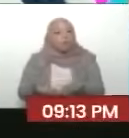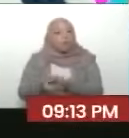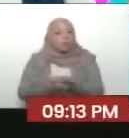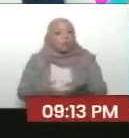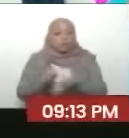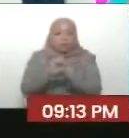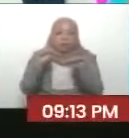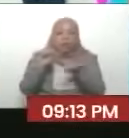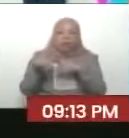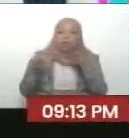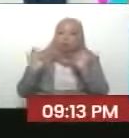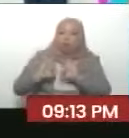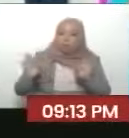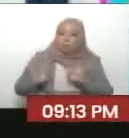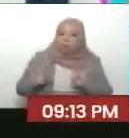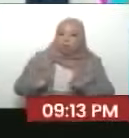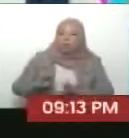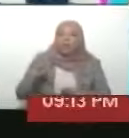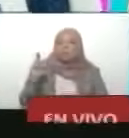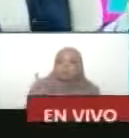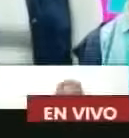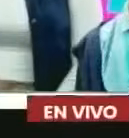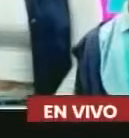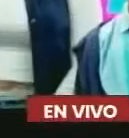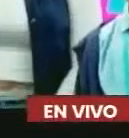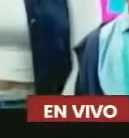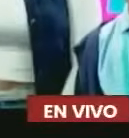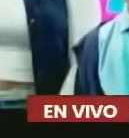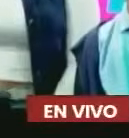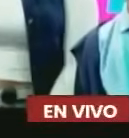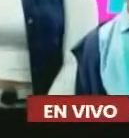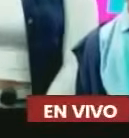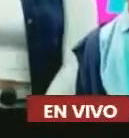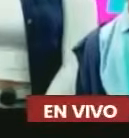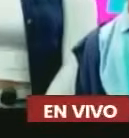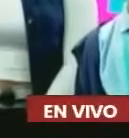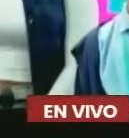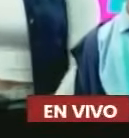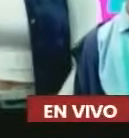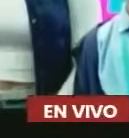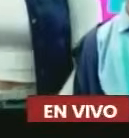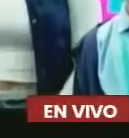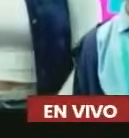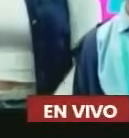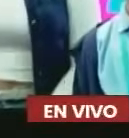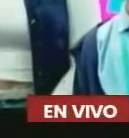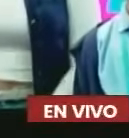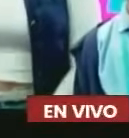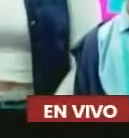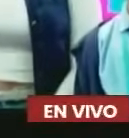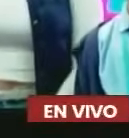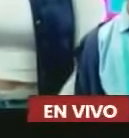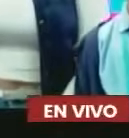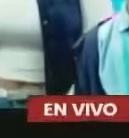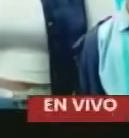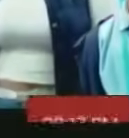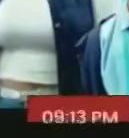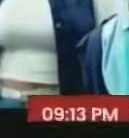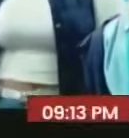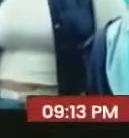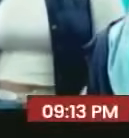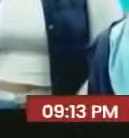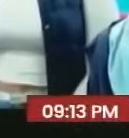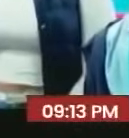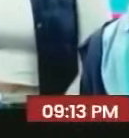clarito. En segundo lugar, a partir de mañana, en todas las oficinas, más